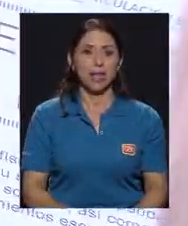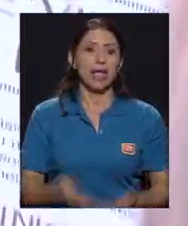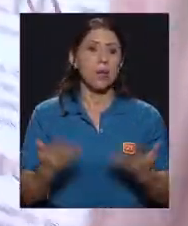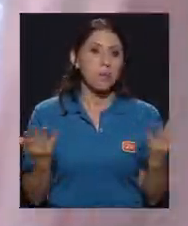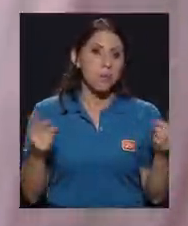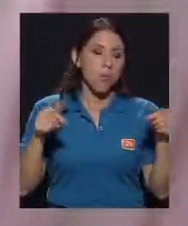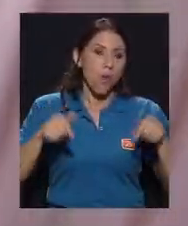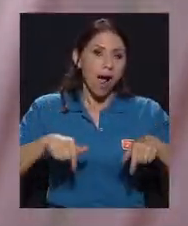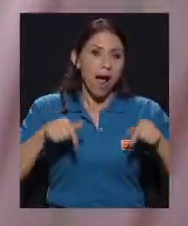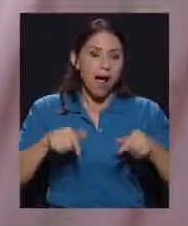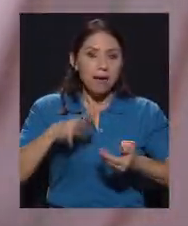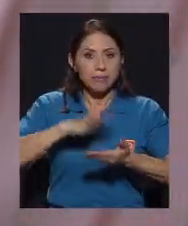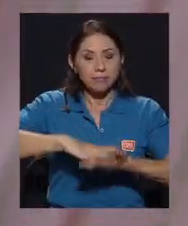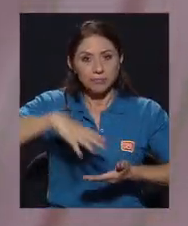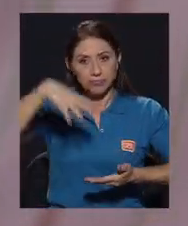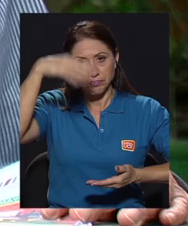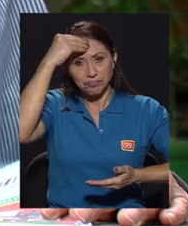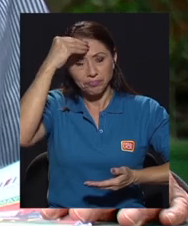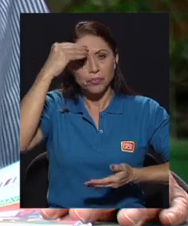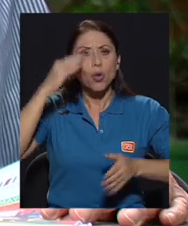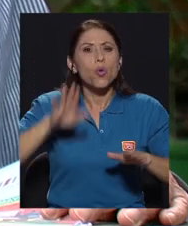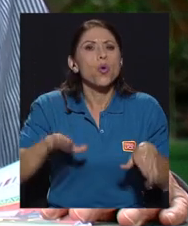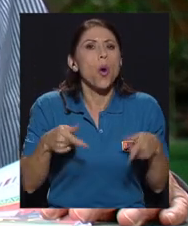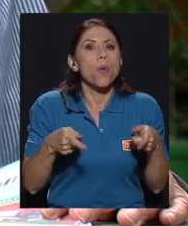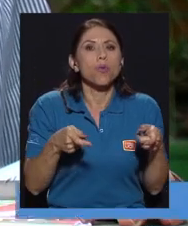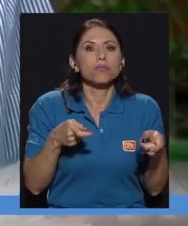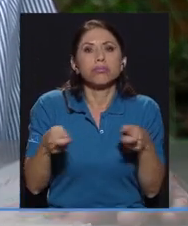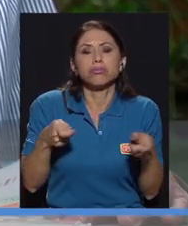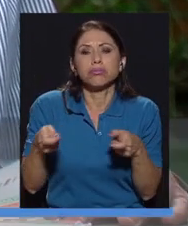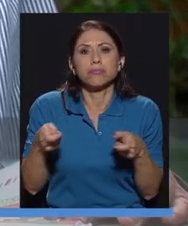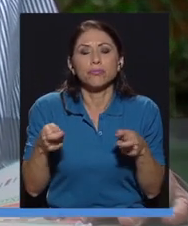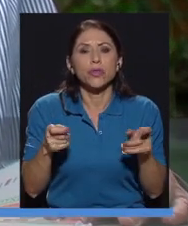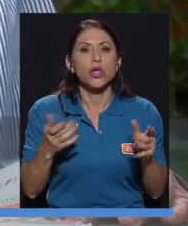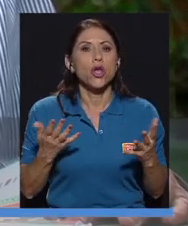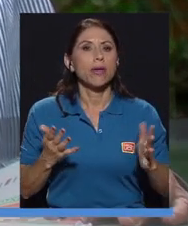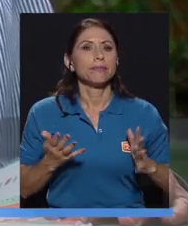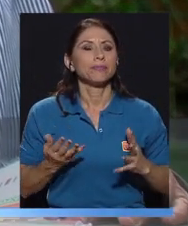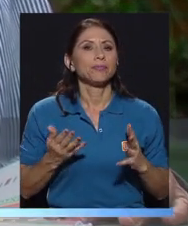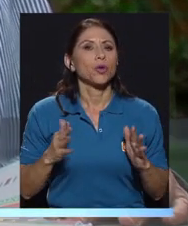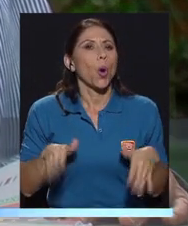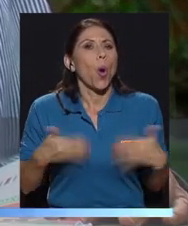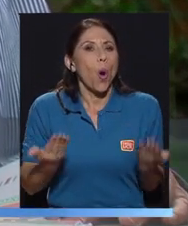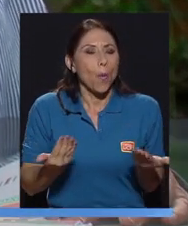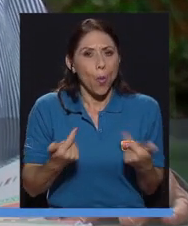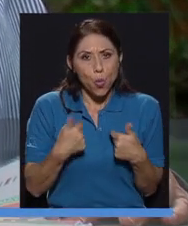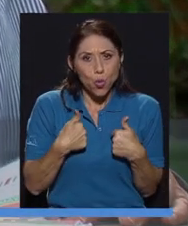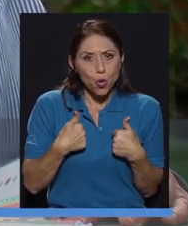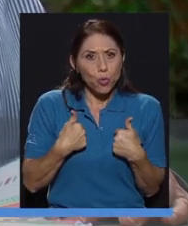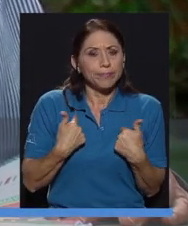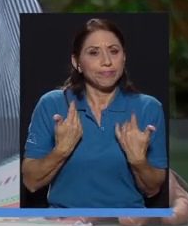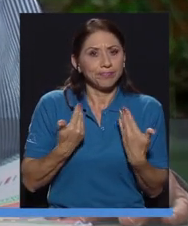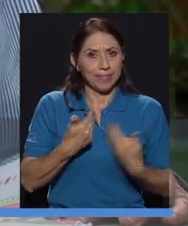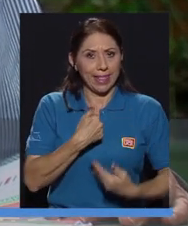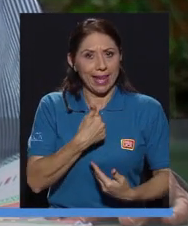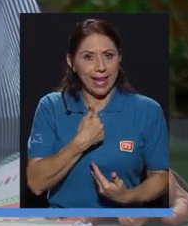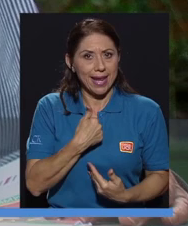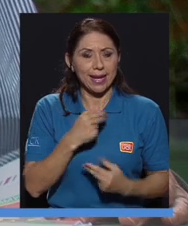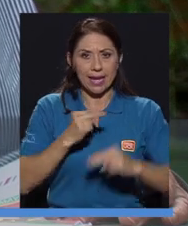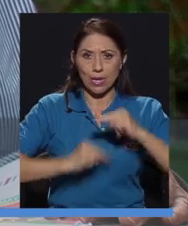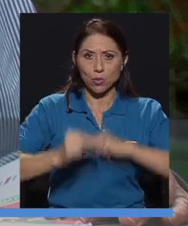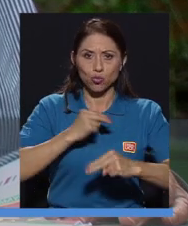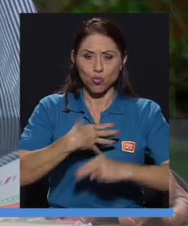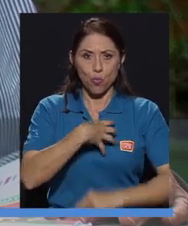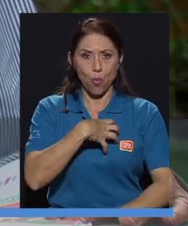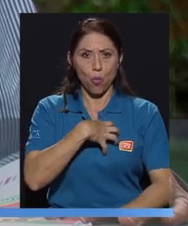aquí se aprende cómo manejar y cómo tener uno